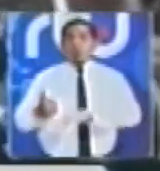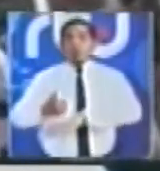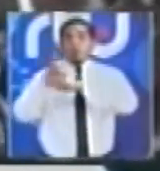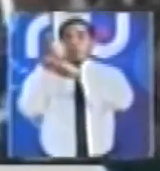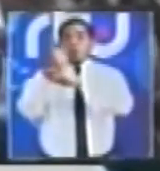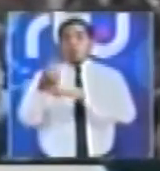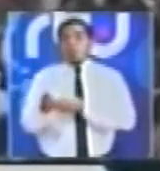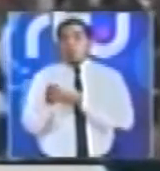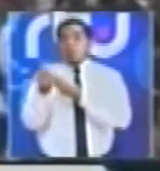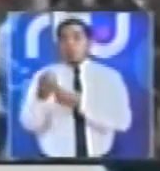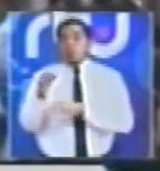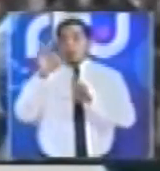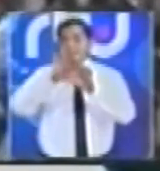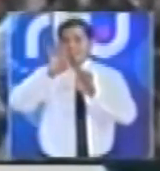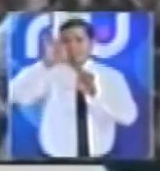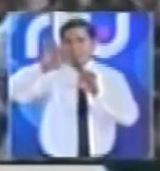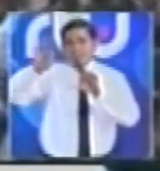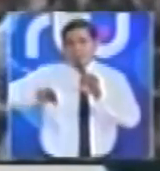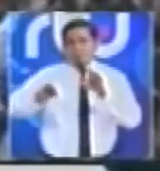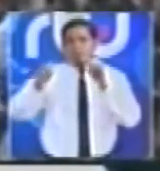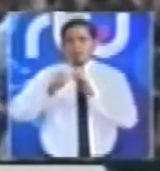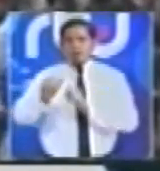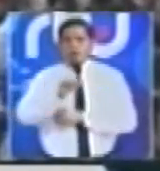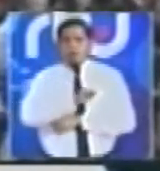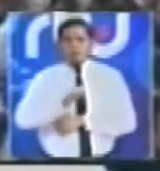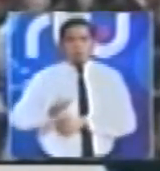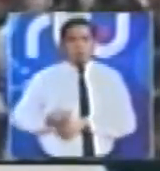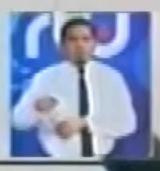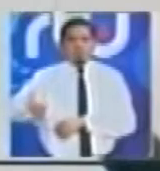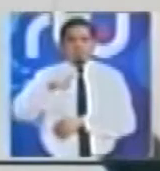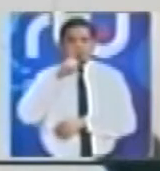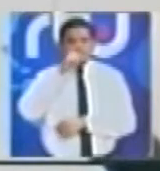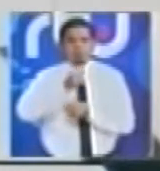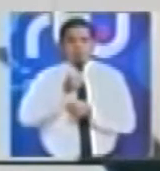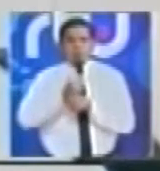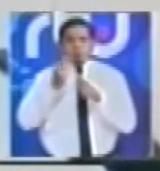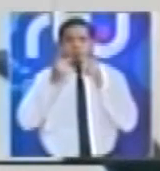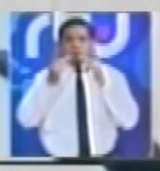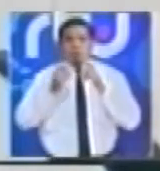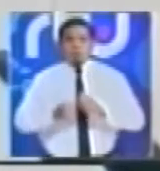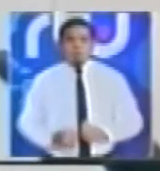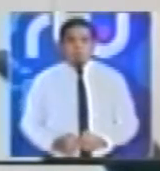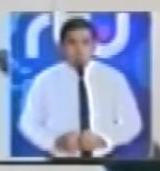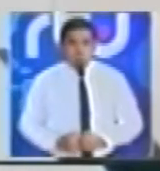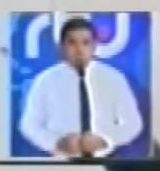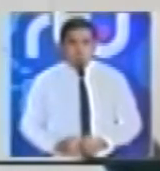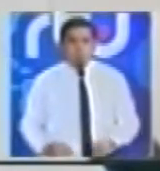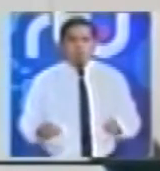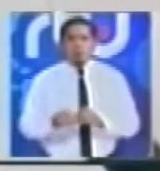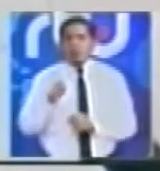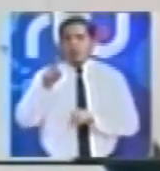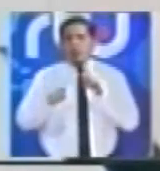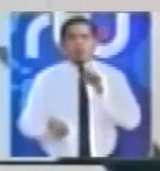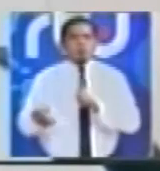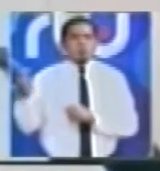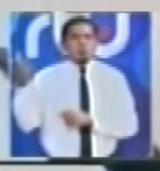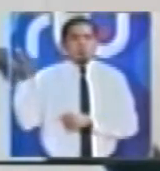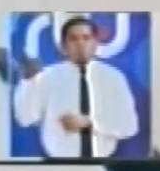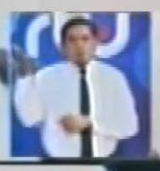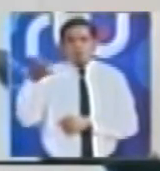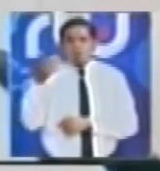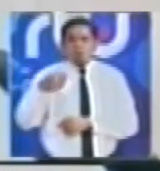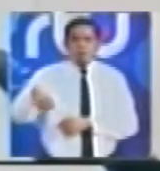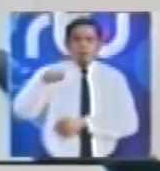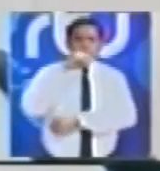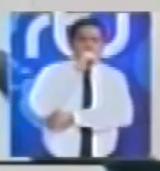en estadísticas los conocimientos y aptitudes de los funcionarios. También nos va a permitir identificar a aquellos docentes que tienen algún tipo